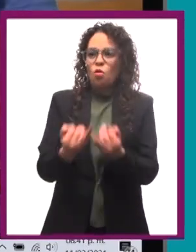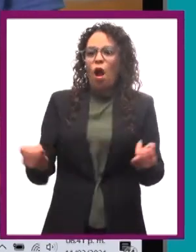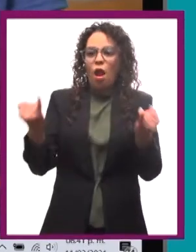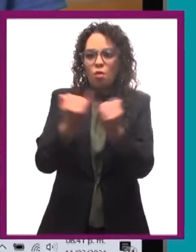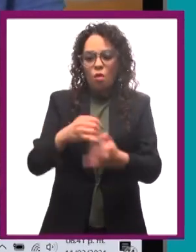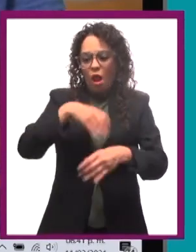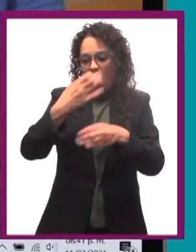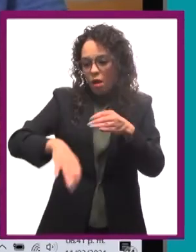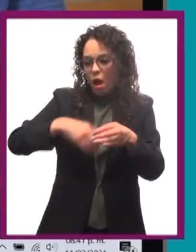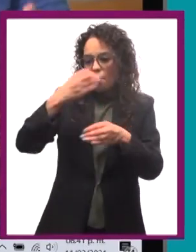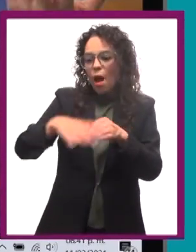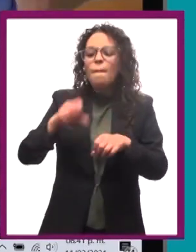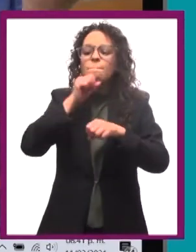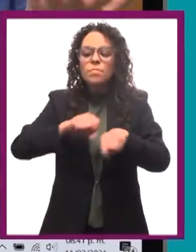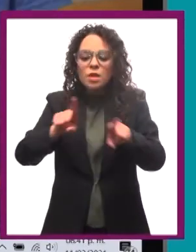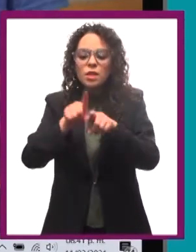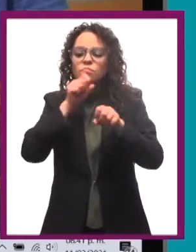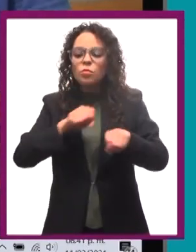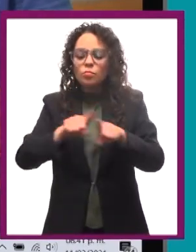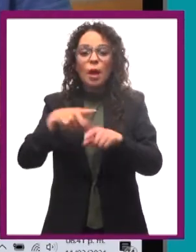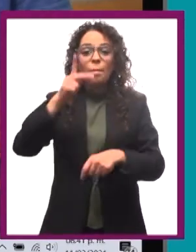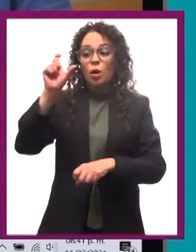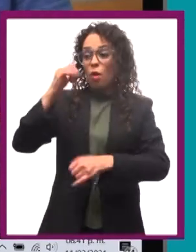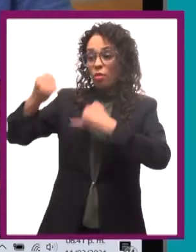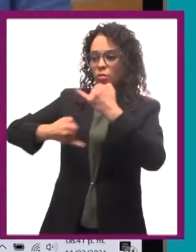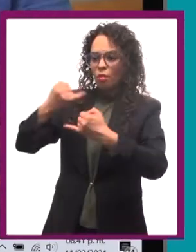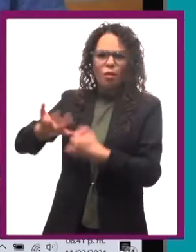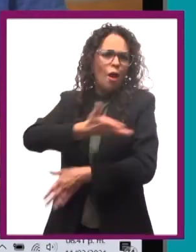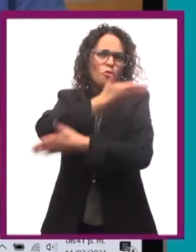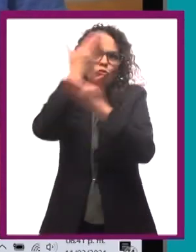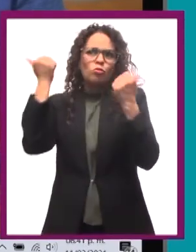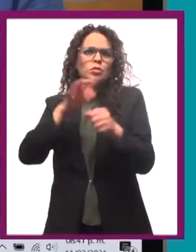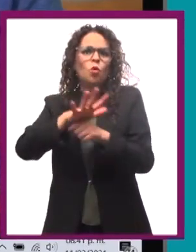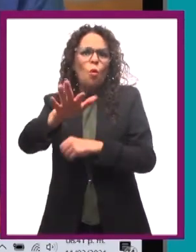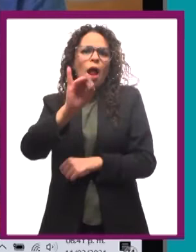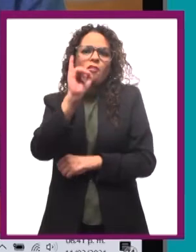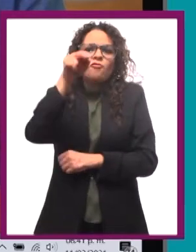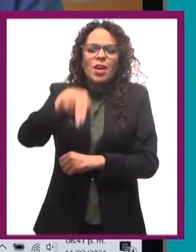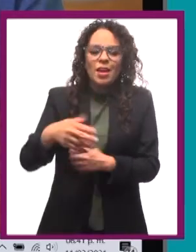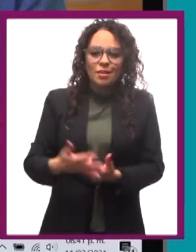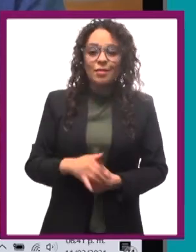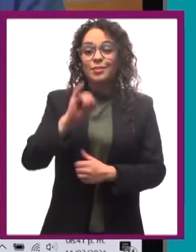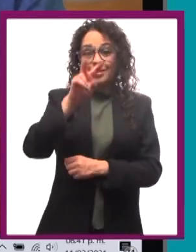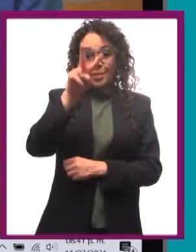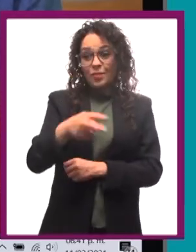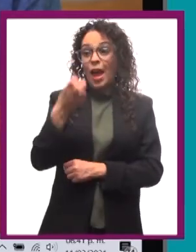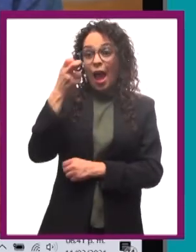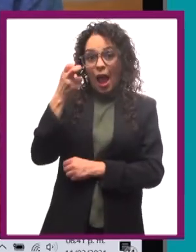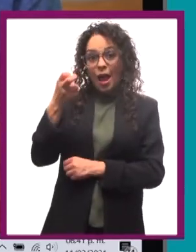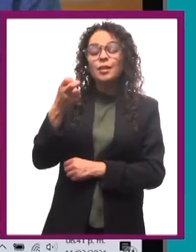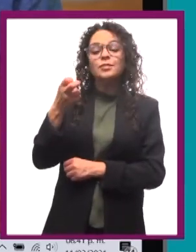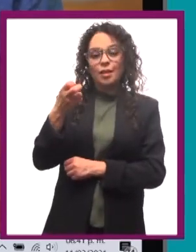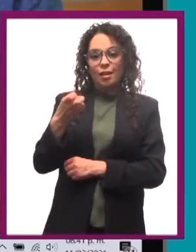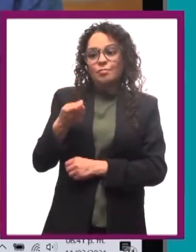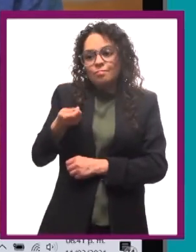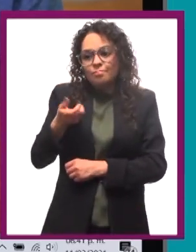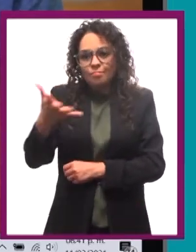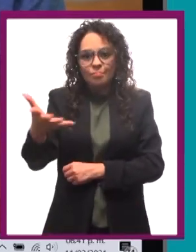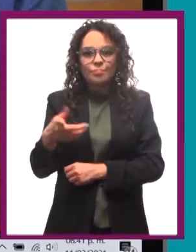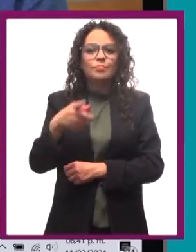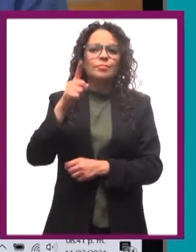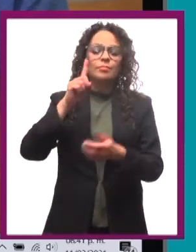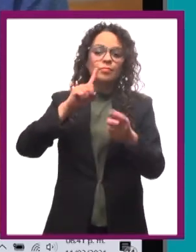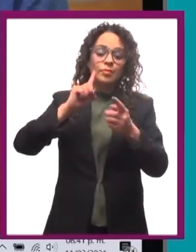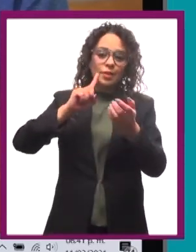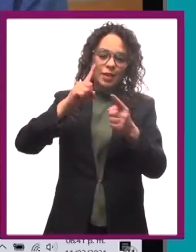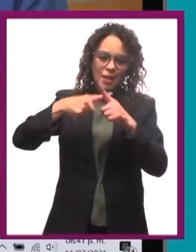siempre acabará igual. En cambio, de un juego no puedo predecir el final. Exacto, a eso se refiere Kalua, cuando